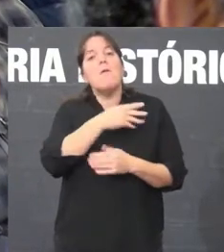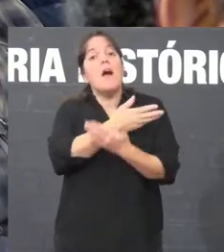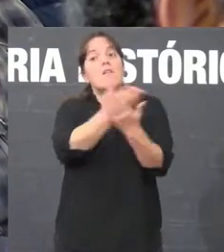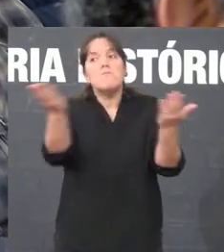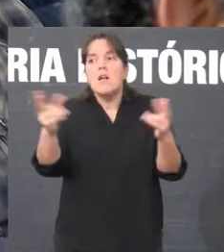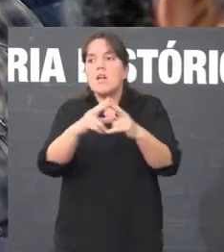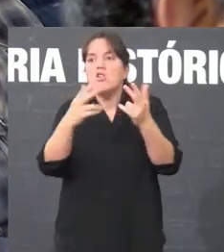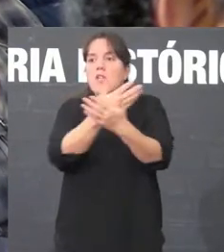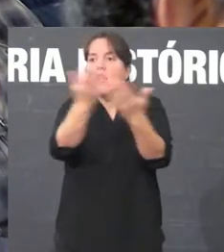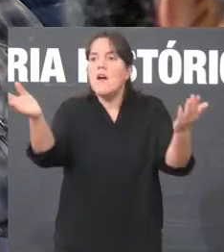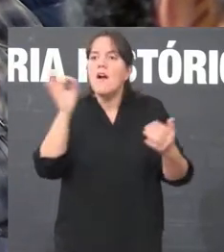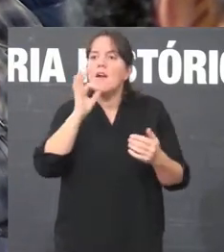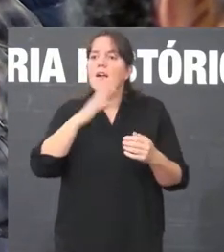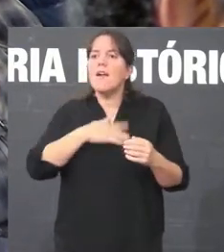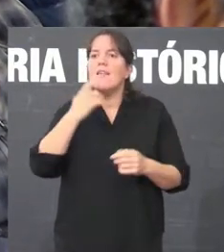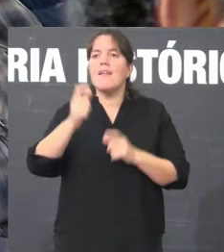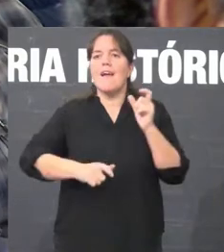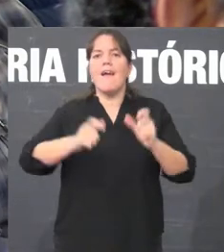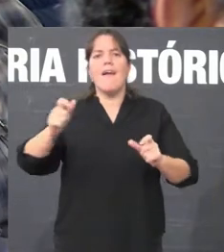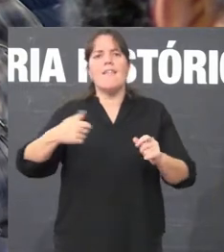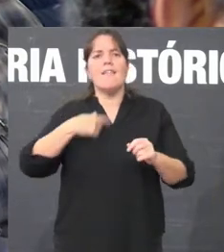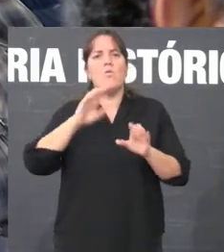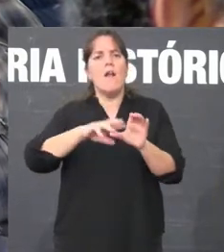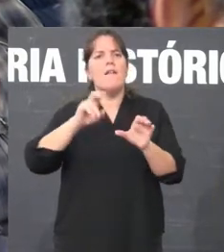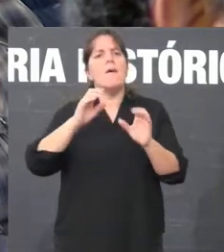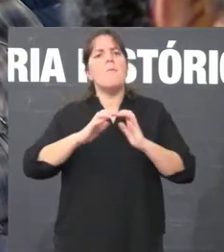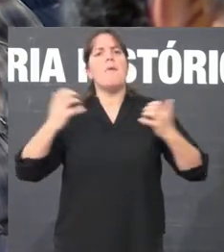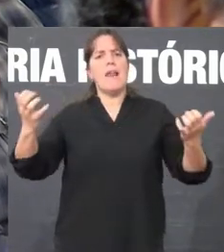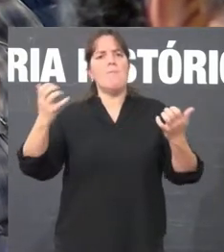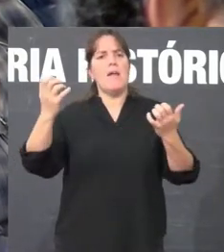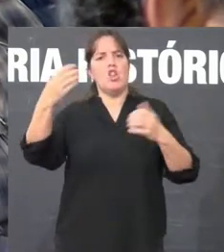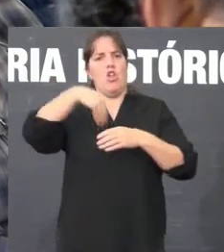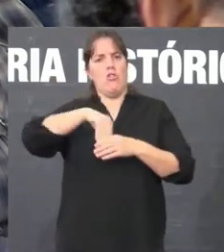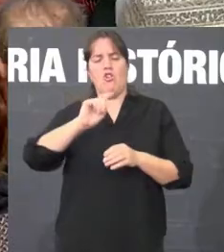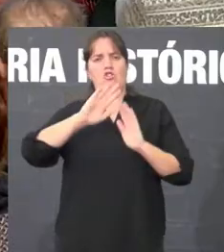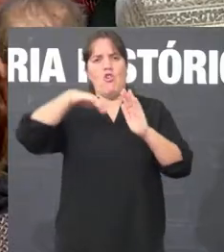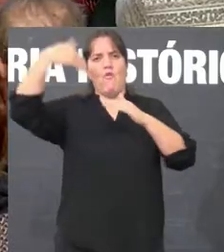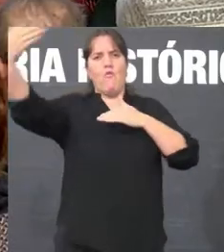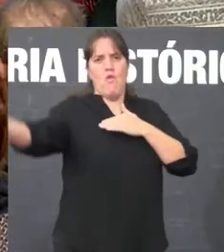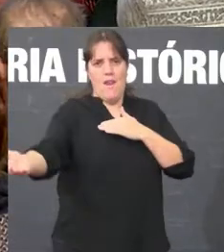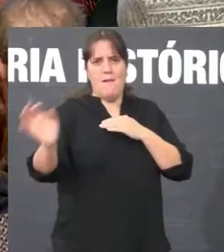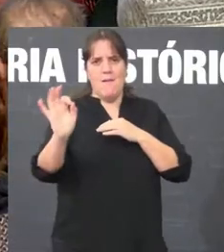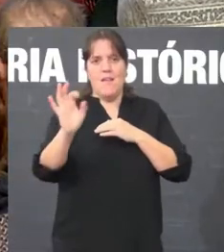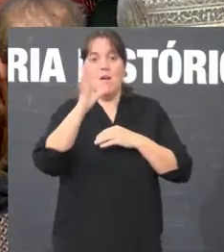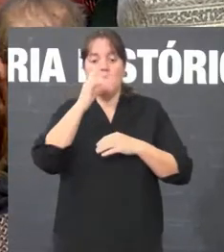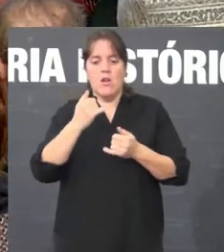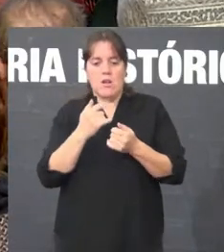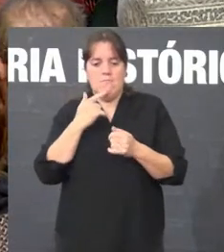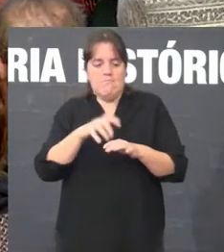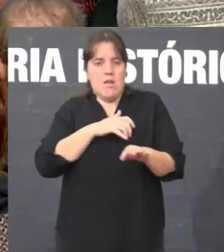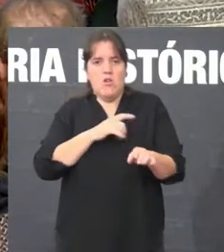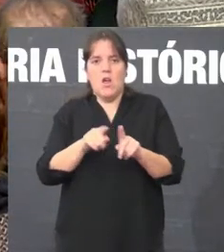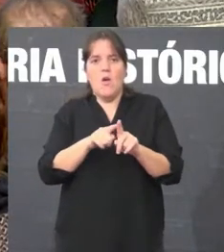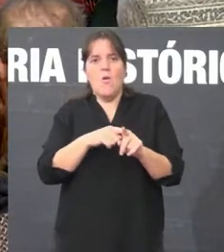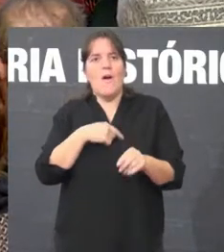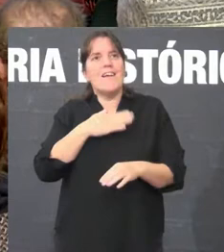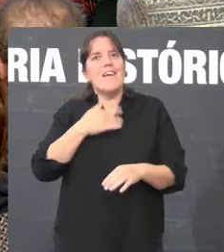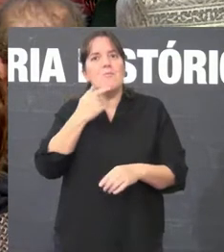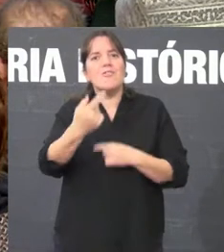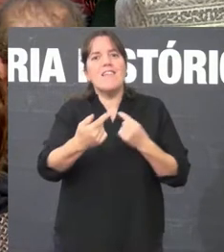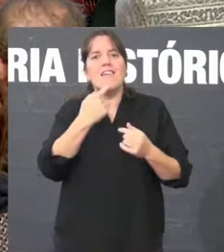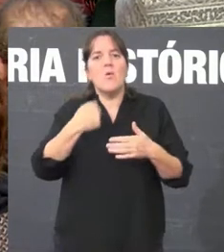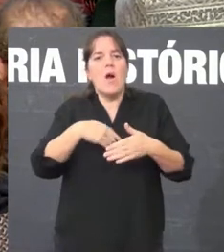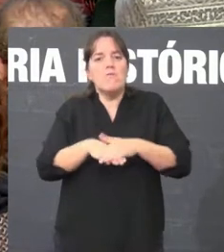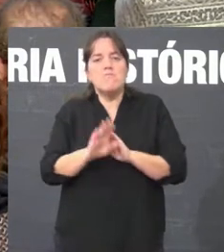fora daquelas catro paredes, porque se enterran máis debates dos que nacen en algúns parlamentos, non oso coa maioría absoluta do Partido